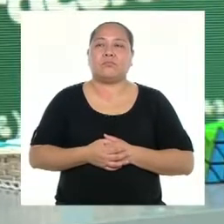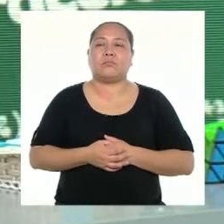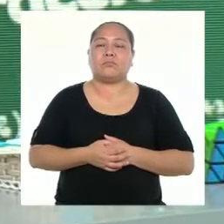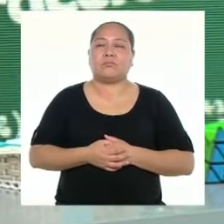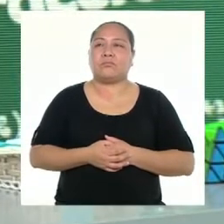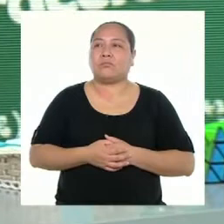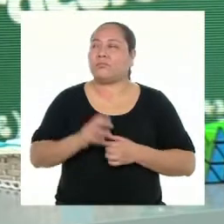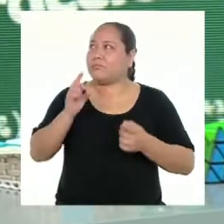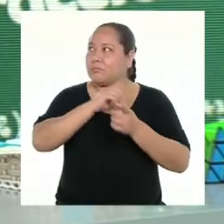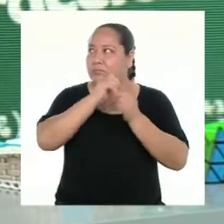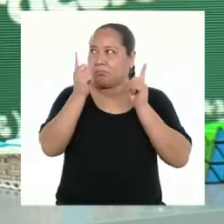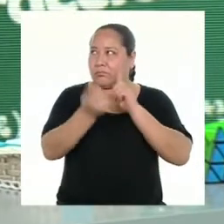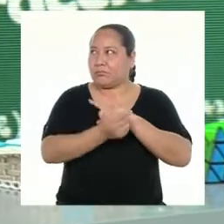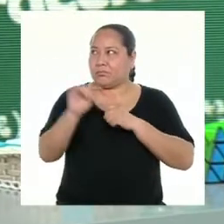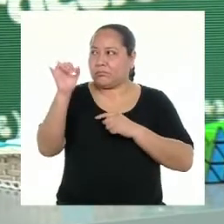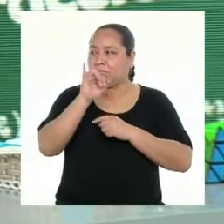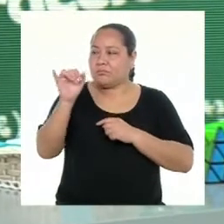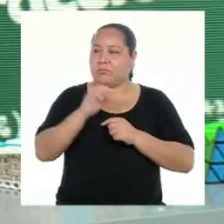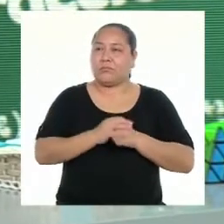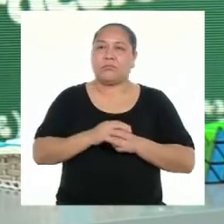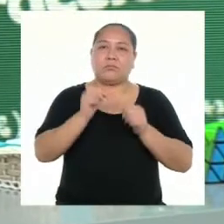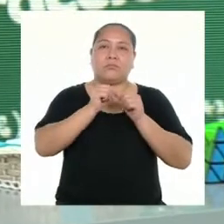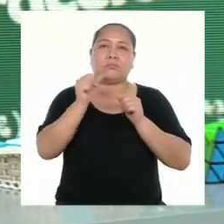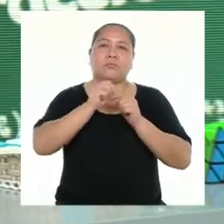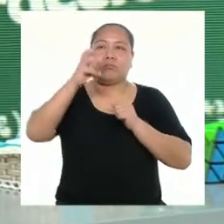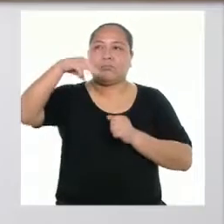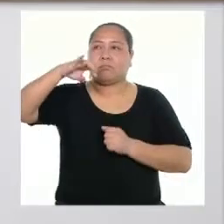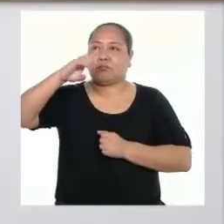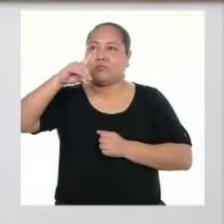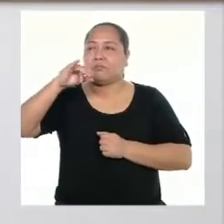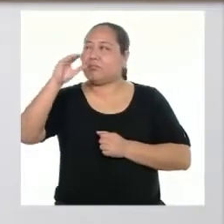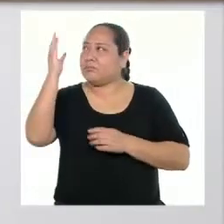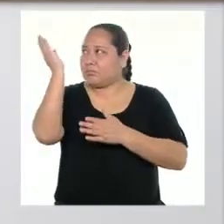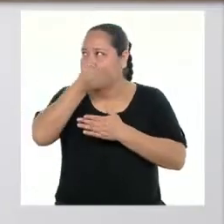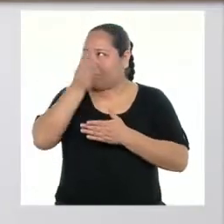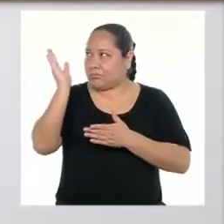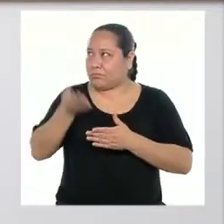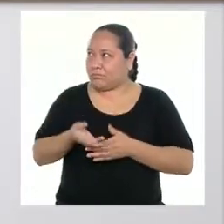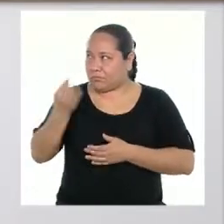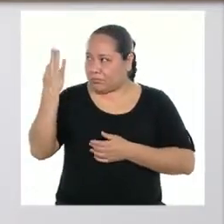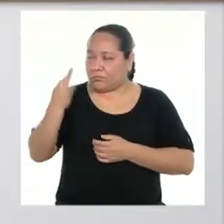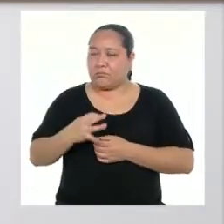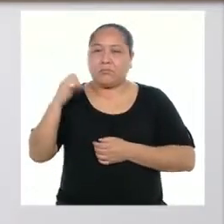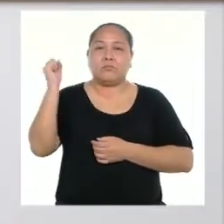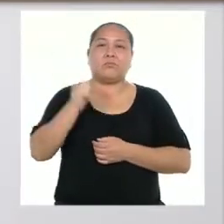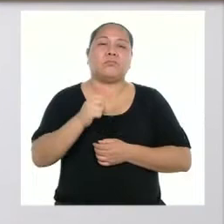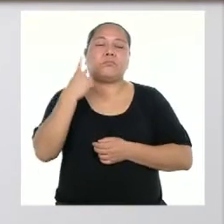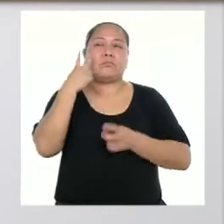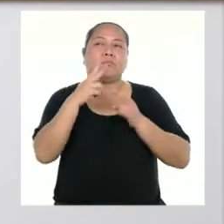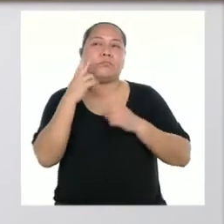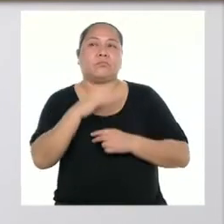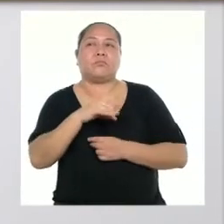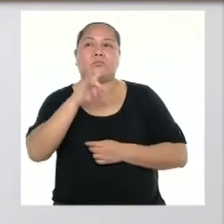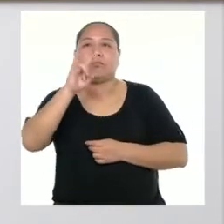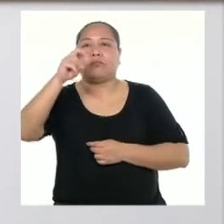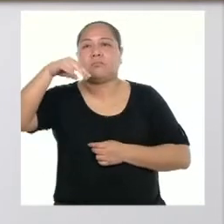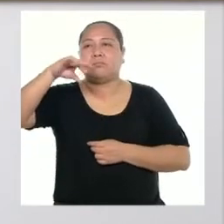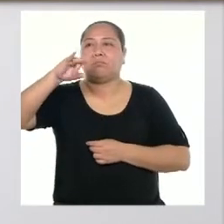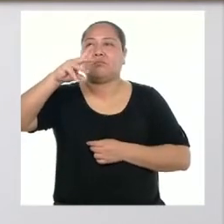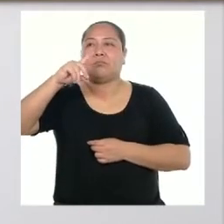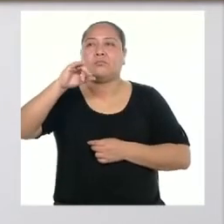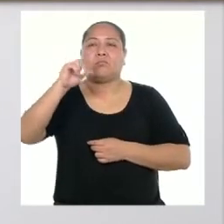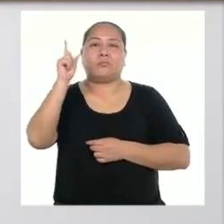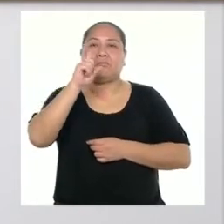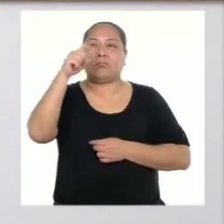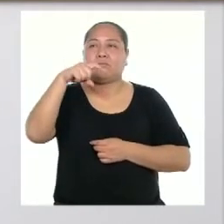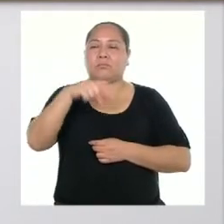Las convertimos a la misma unidad de medida y simplificamos, ¿no? Así es, y como observamos, la unidad ya no es necesaria